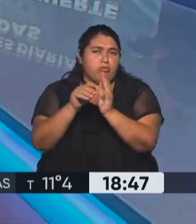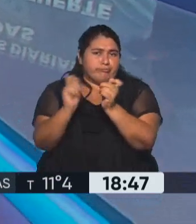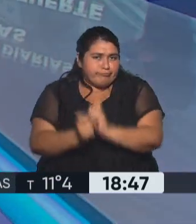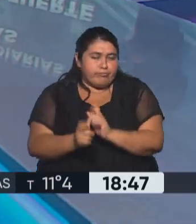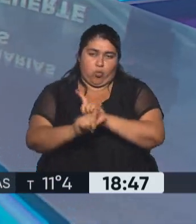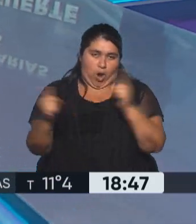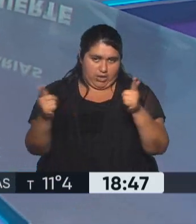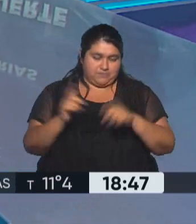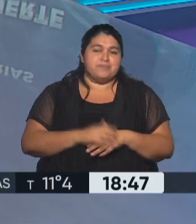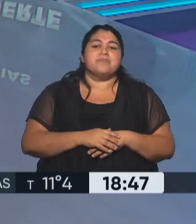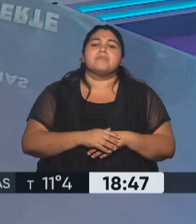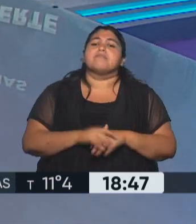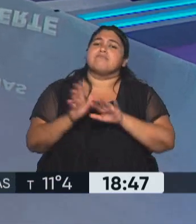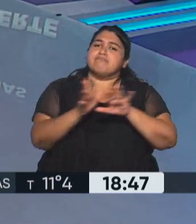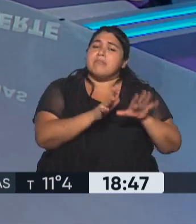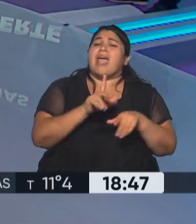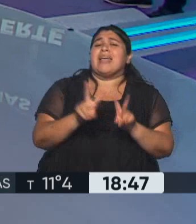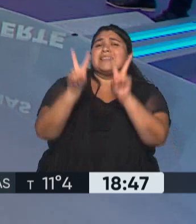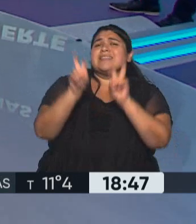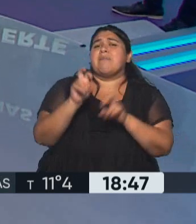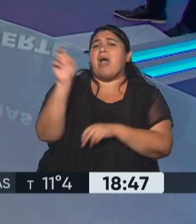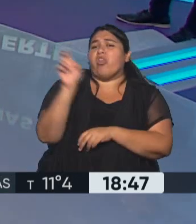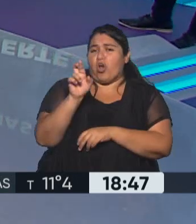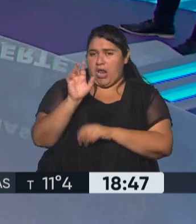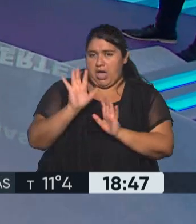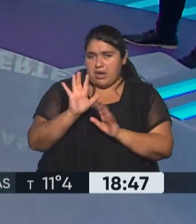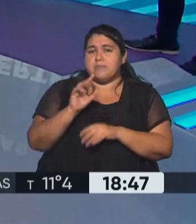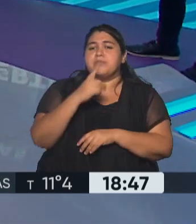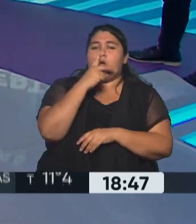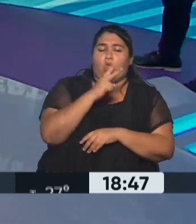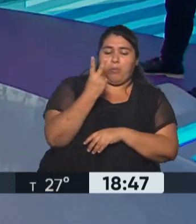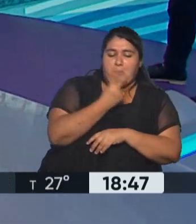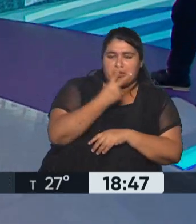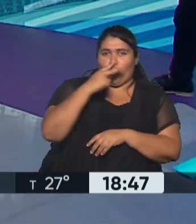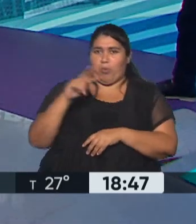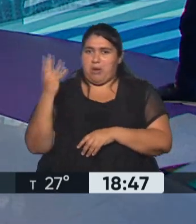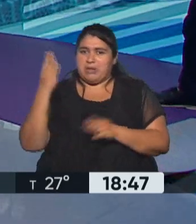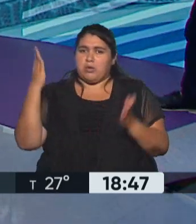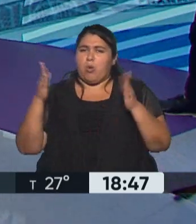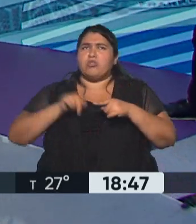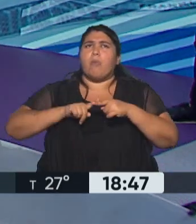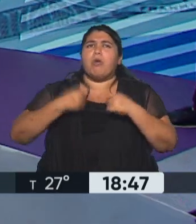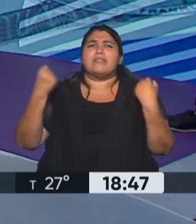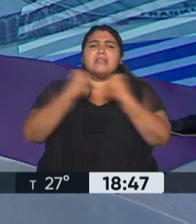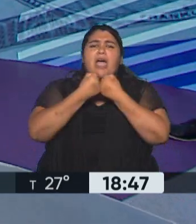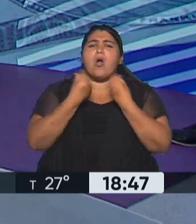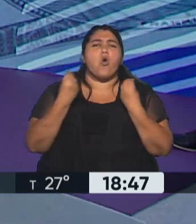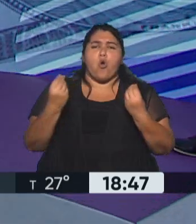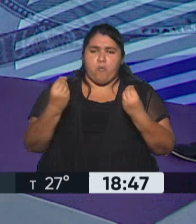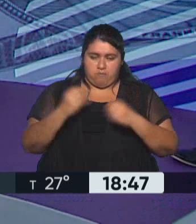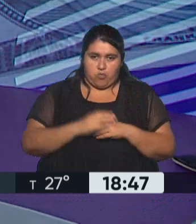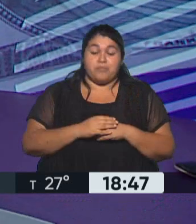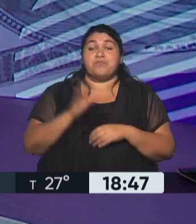ver con el dólar. Bueno, ¿cuál va a ser entre 2022 y 2024 la política pactada con el Fondo Monetario en caso de que se